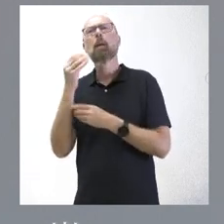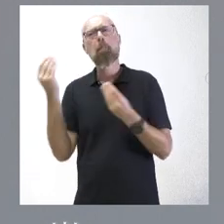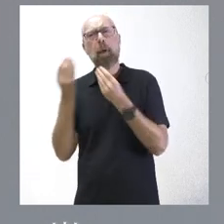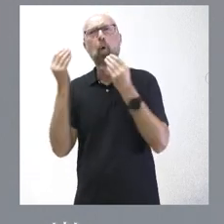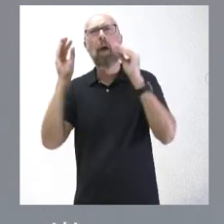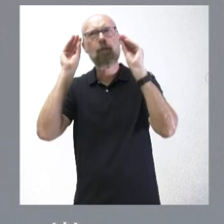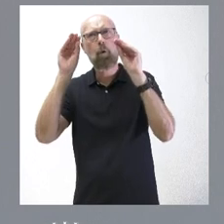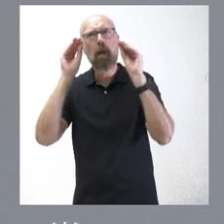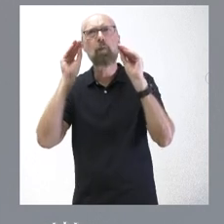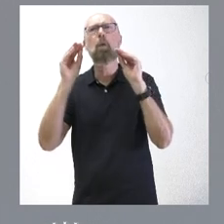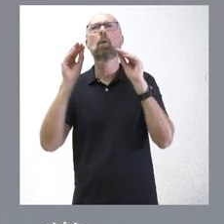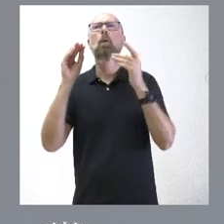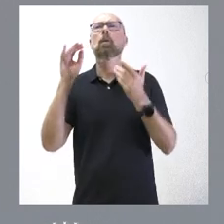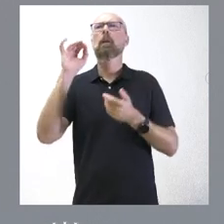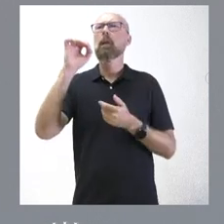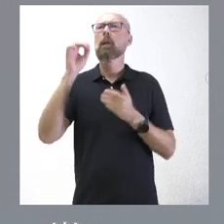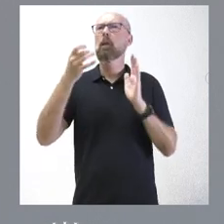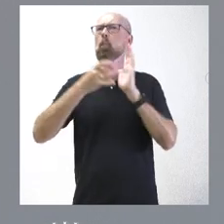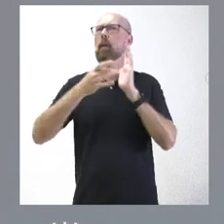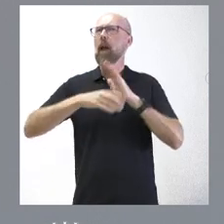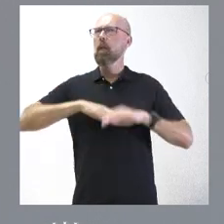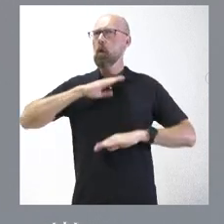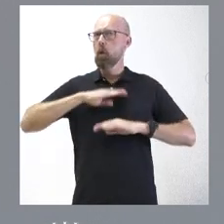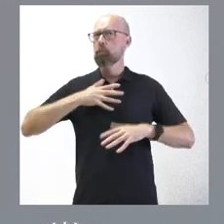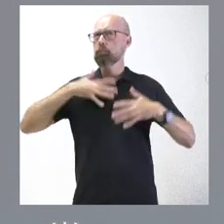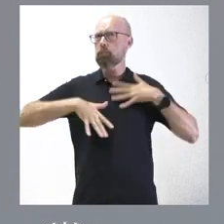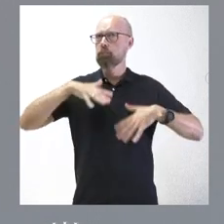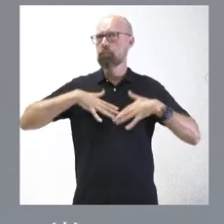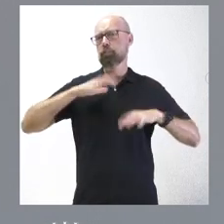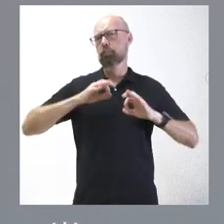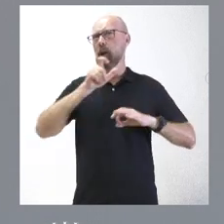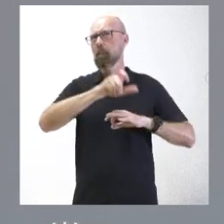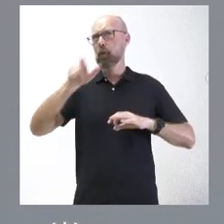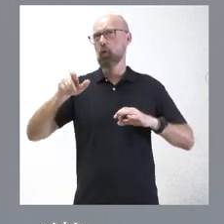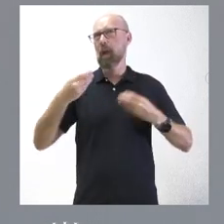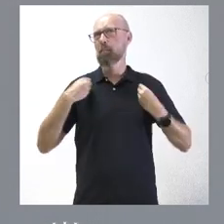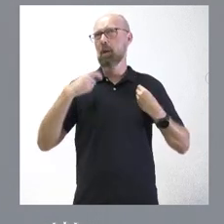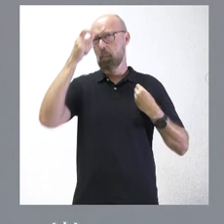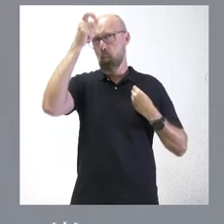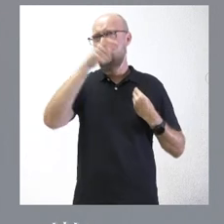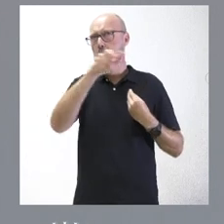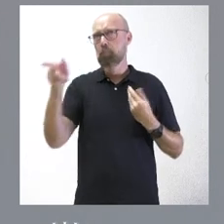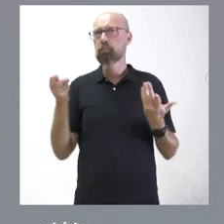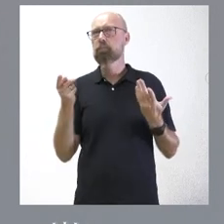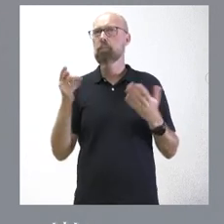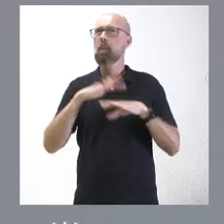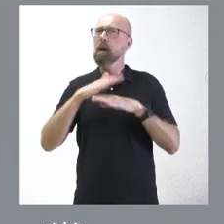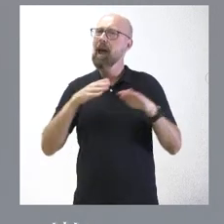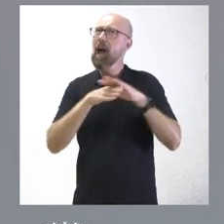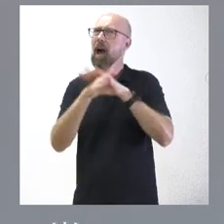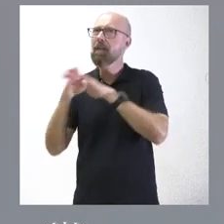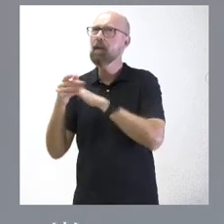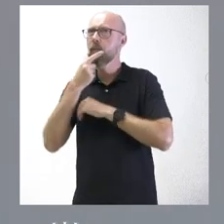y las cualificaciones de las personas en el mundo rural para el acceso a estas nuevas fuentes